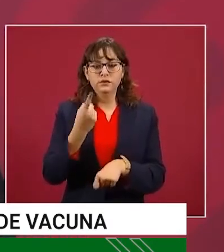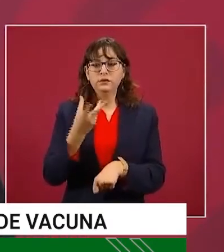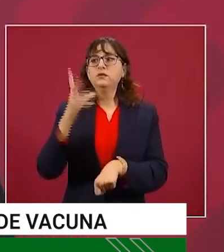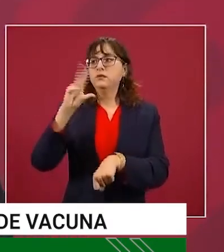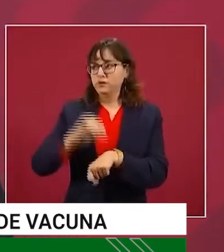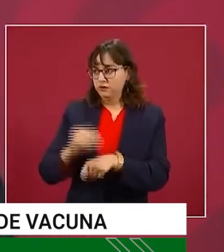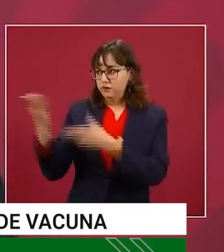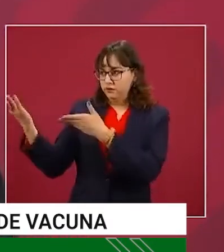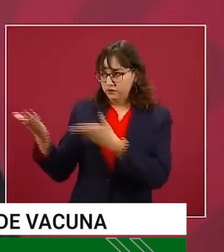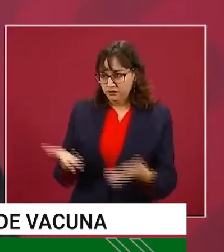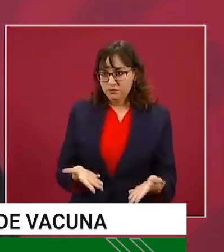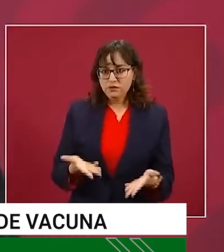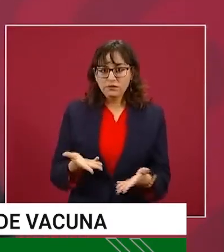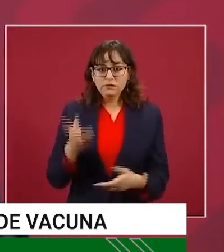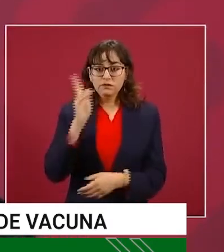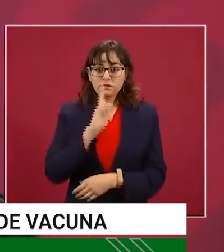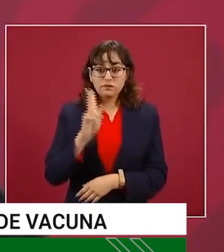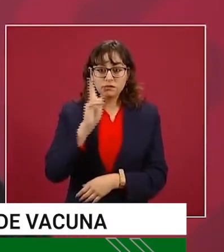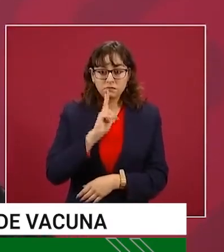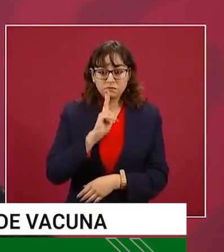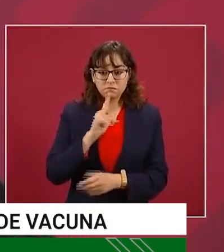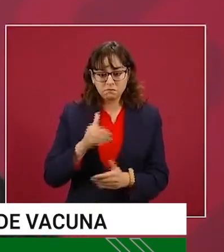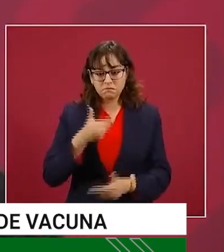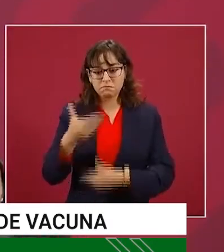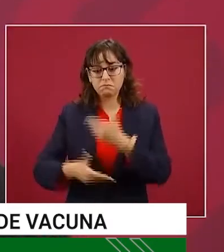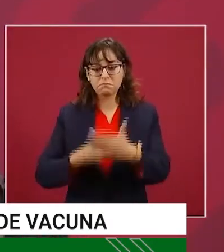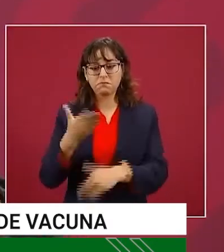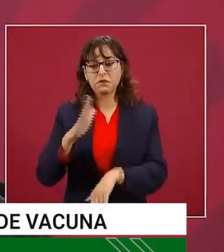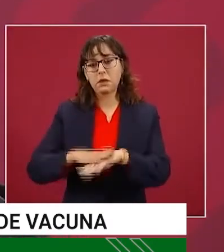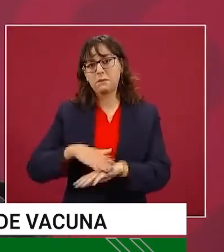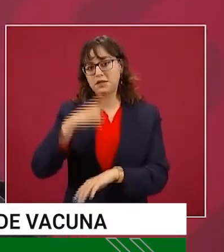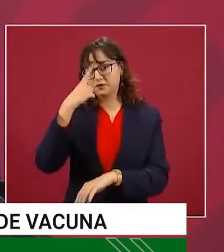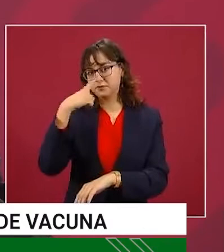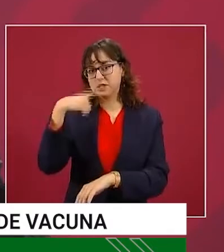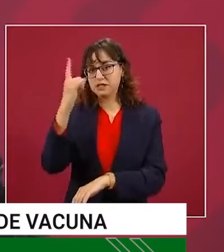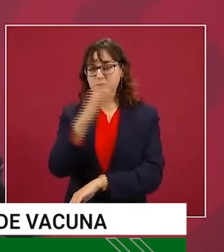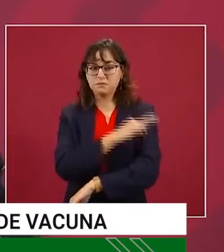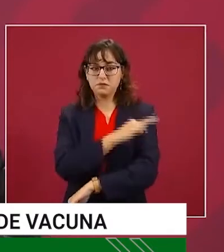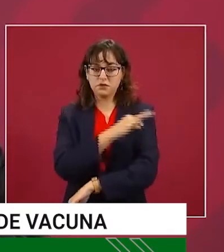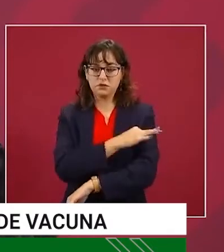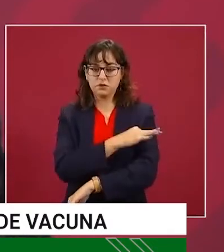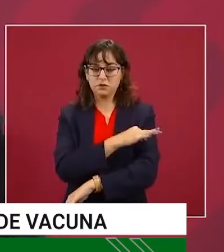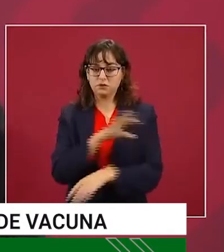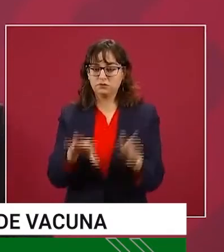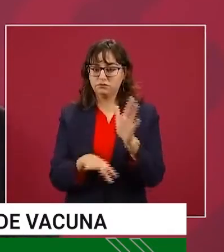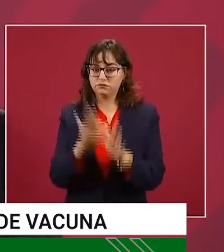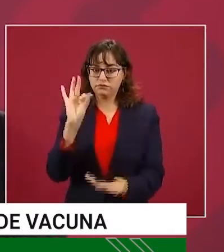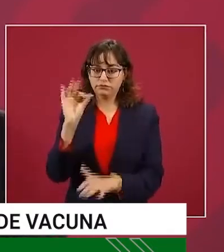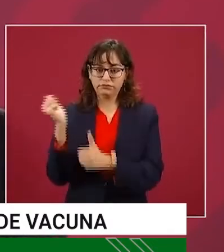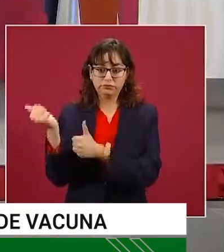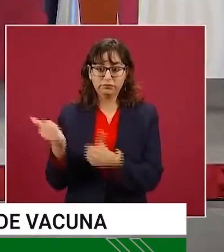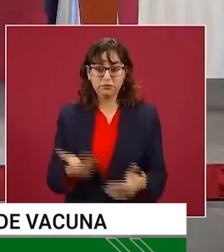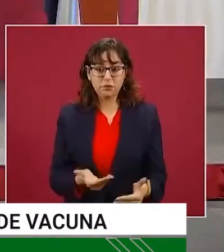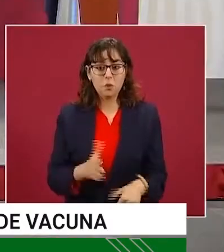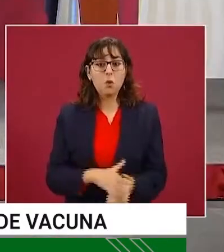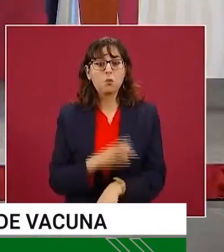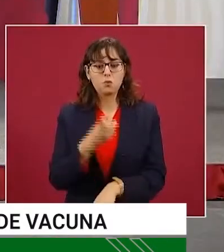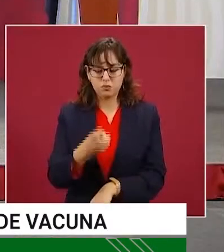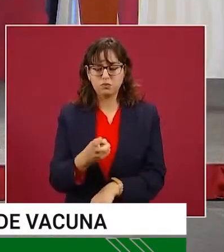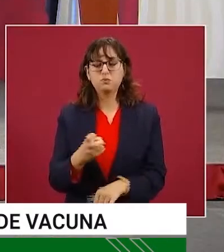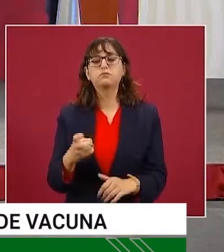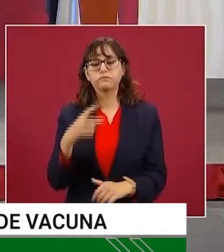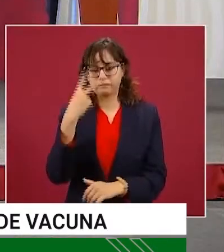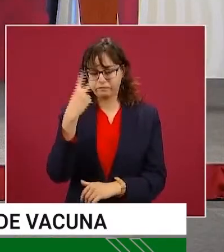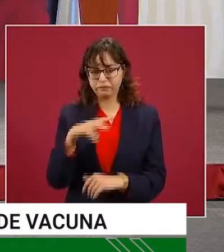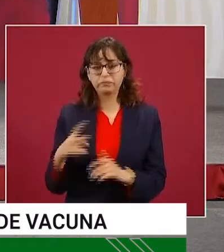7 laboratorios de distintos países interesados para llevar a cabo en México la fase 3 de su vacuna contra COVID-19.